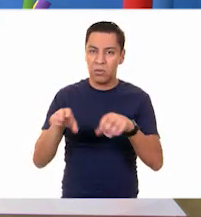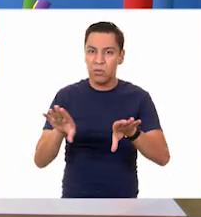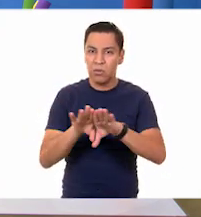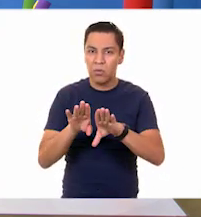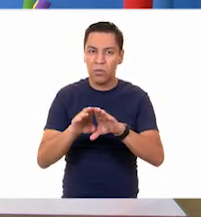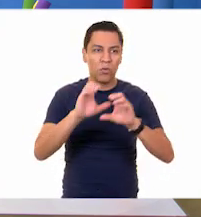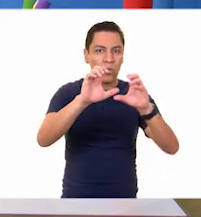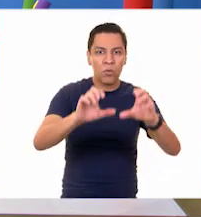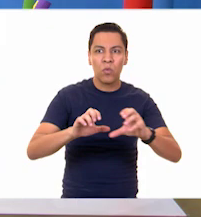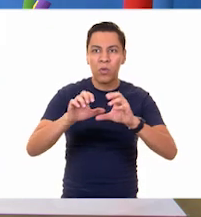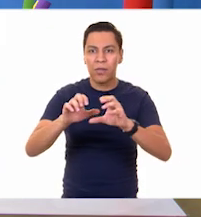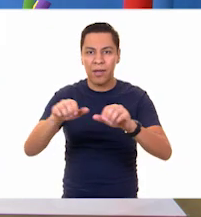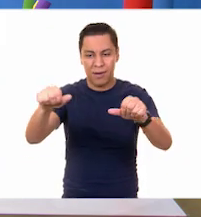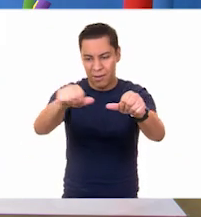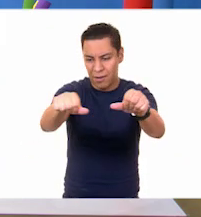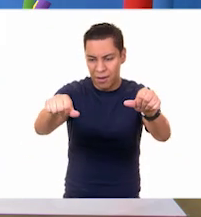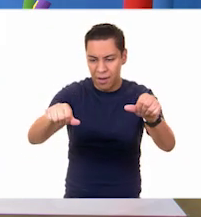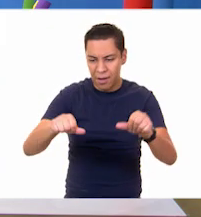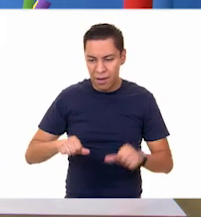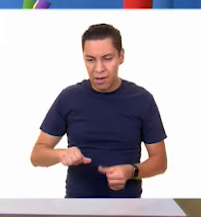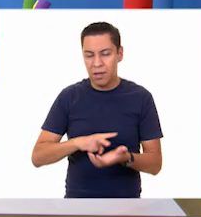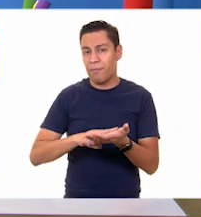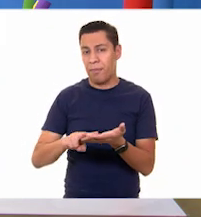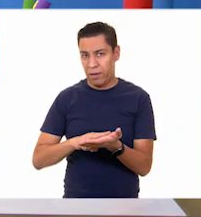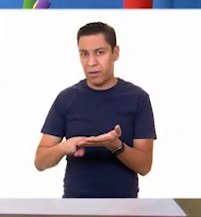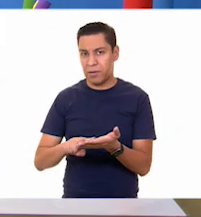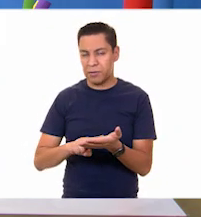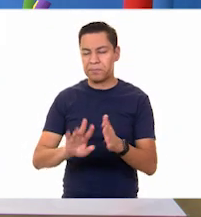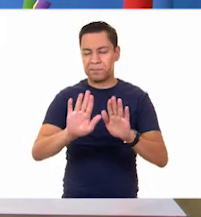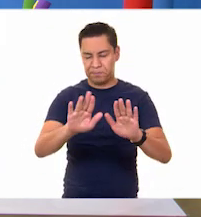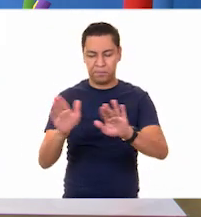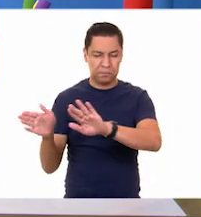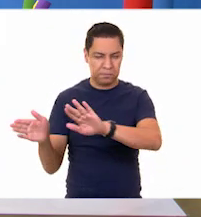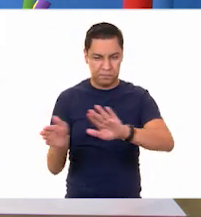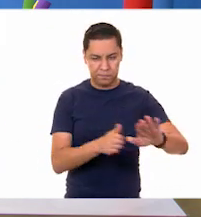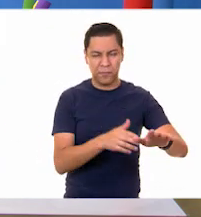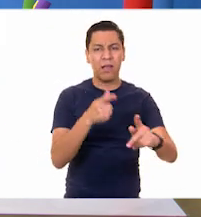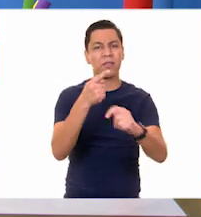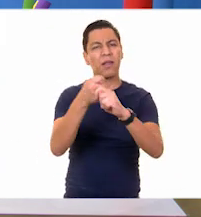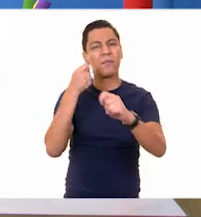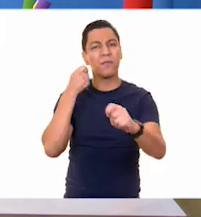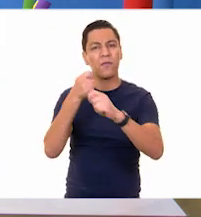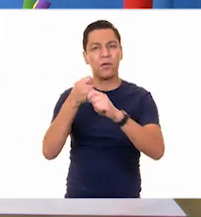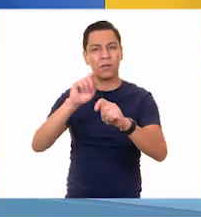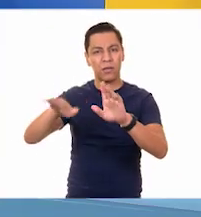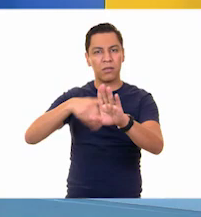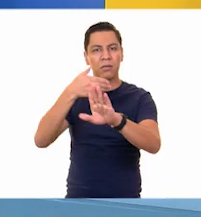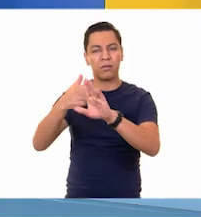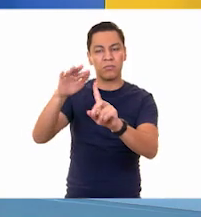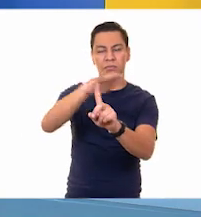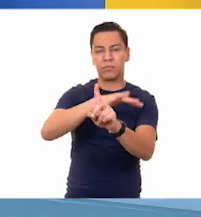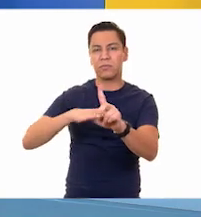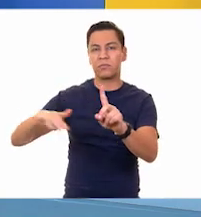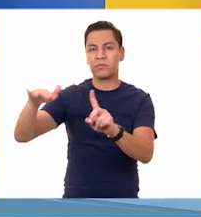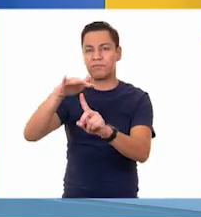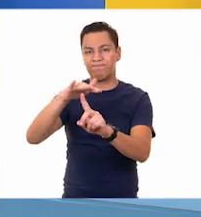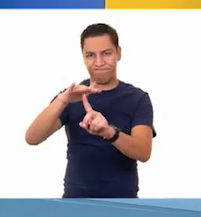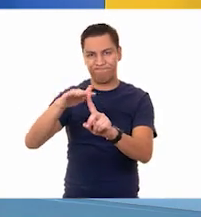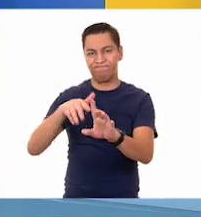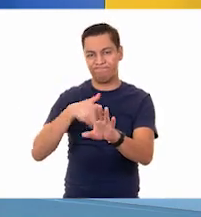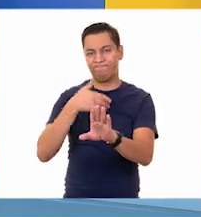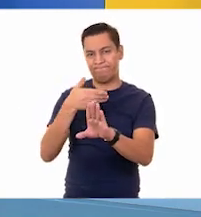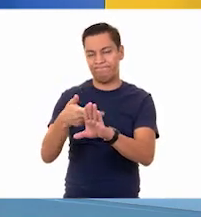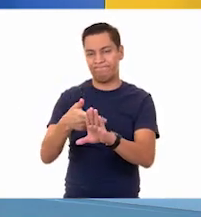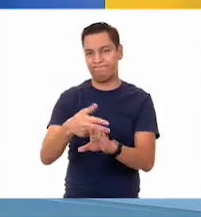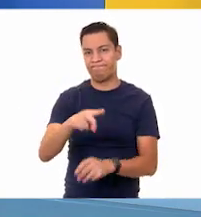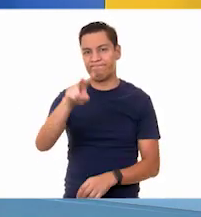me pregunto si las emisiones del transporte entran en esta parte también. Pero claro, el transporte está